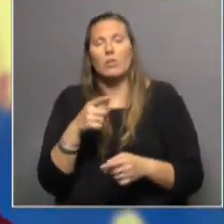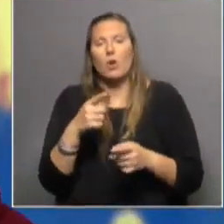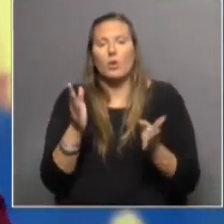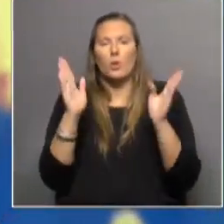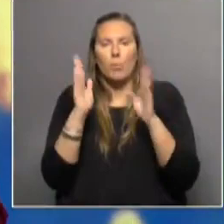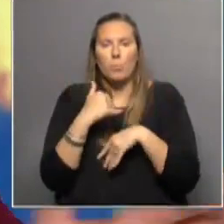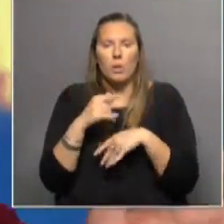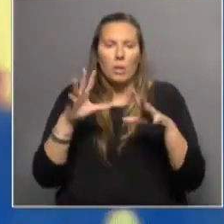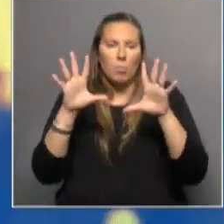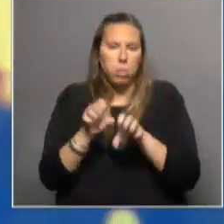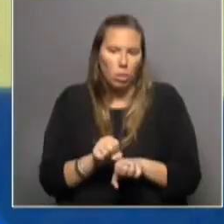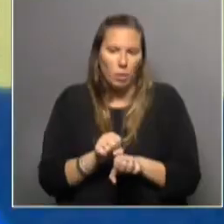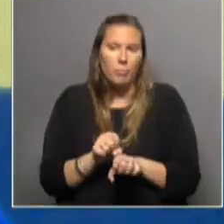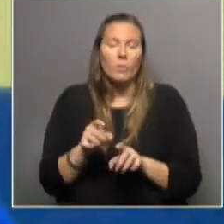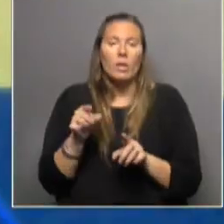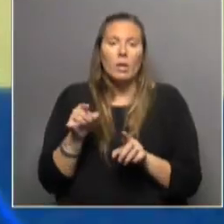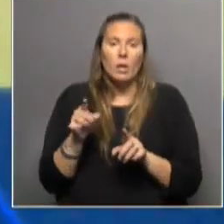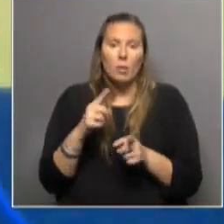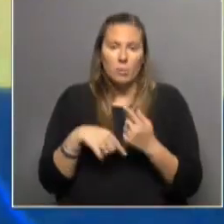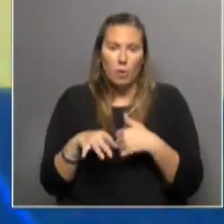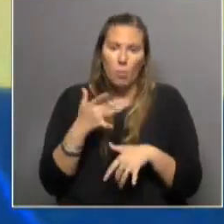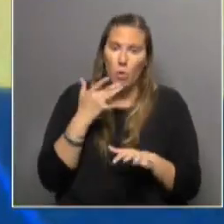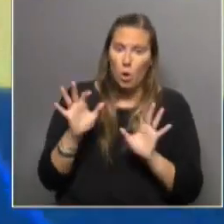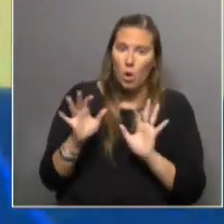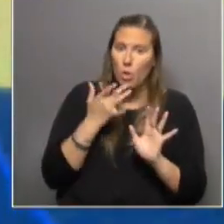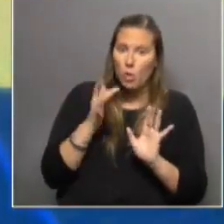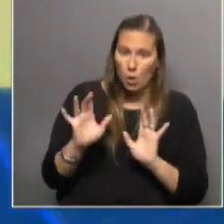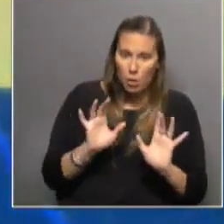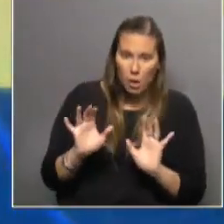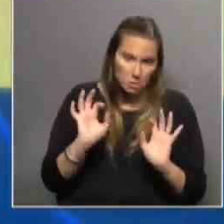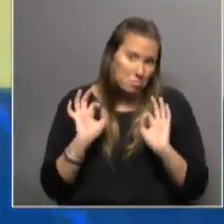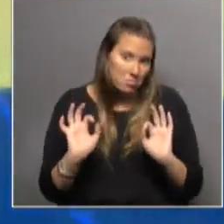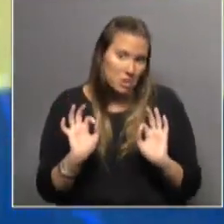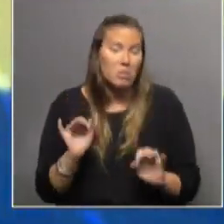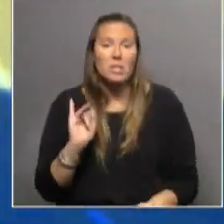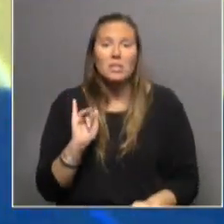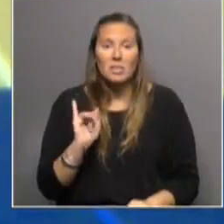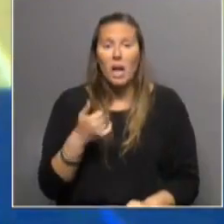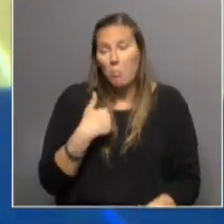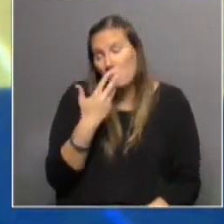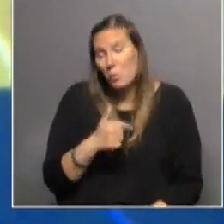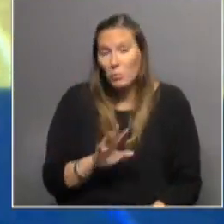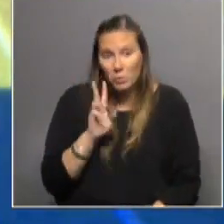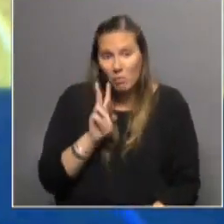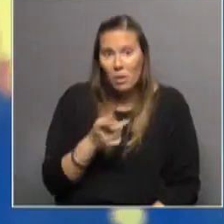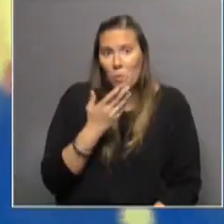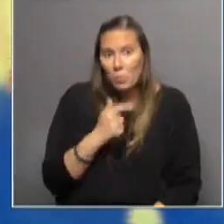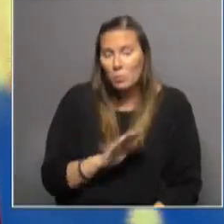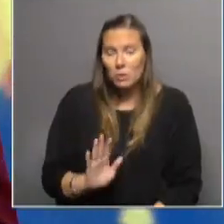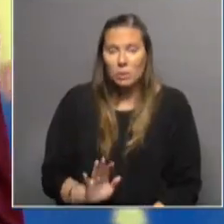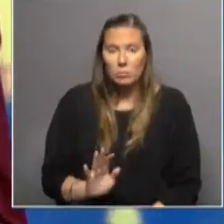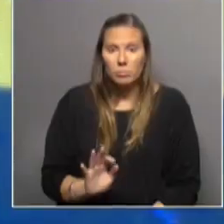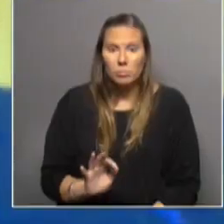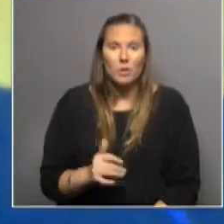que no la pueden ni siquiera destruir tampoco. Igual como decoración no está mal. no está nada mal. A mí me gusta. Es agradable, es agradable.